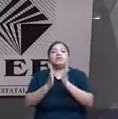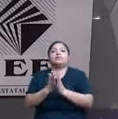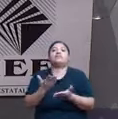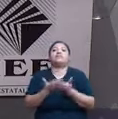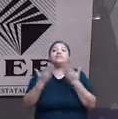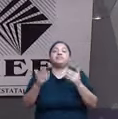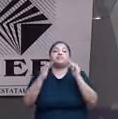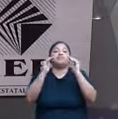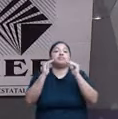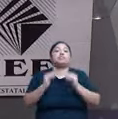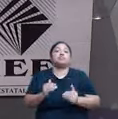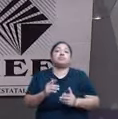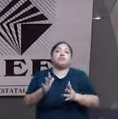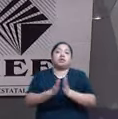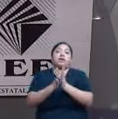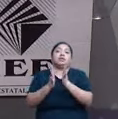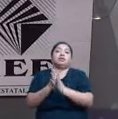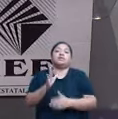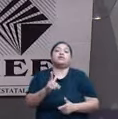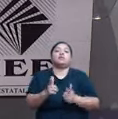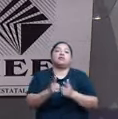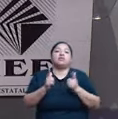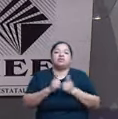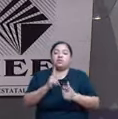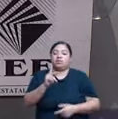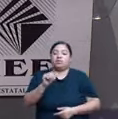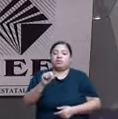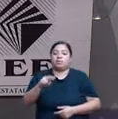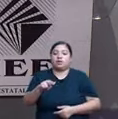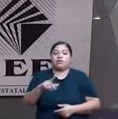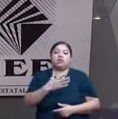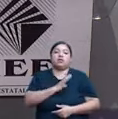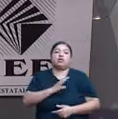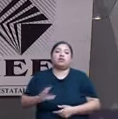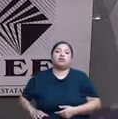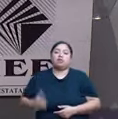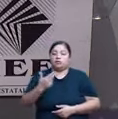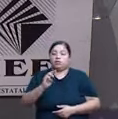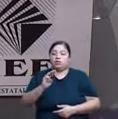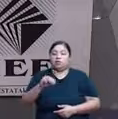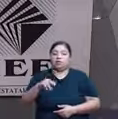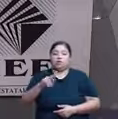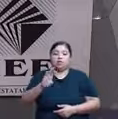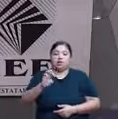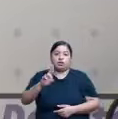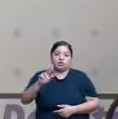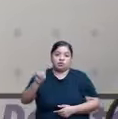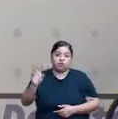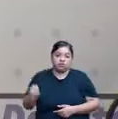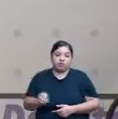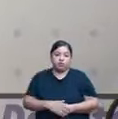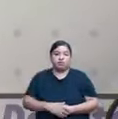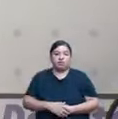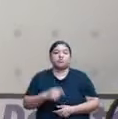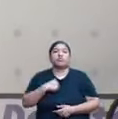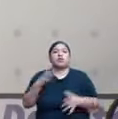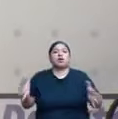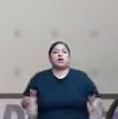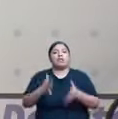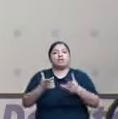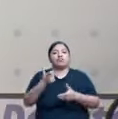A continuación, el candidato del Partido Acción Nacional, Humberto Pacheco Miralrío. Adelante, candidato. Para impulsar la economía, propongo